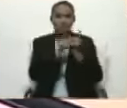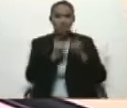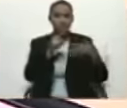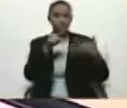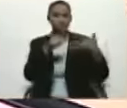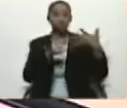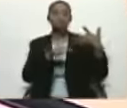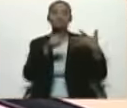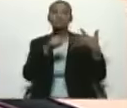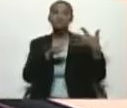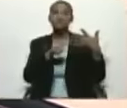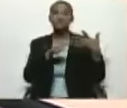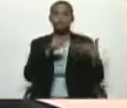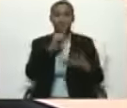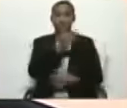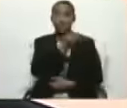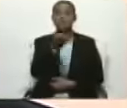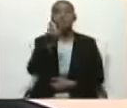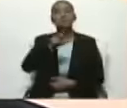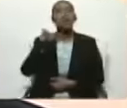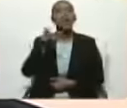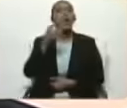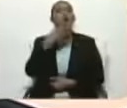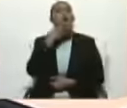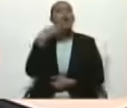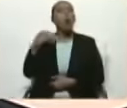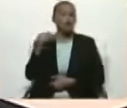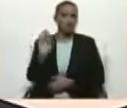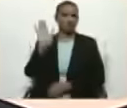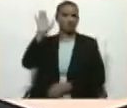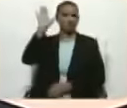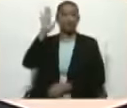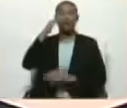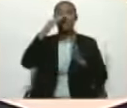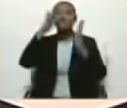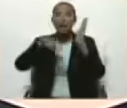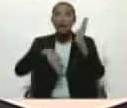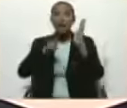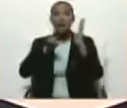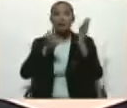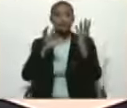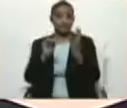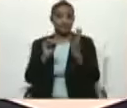Aquí, levante la mano los más jóvenes. Cuando digo los más jóvenes, menos de 60.